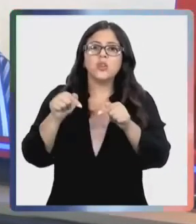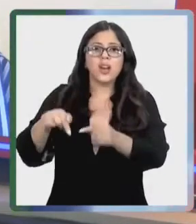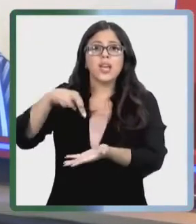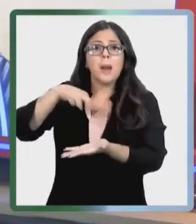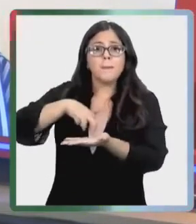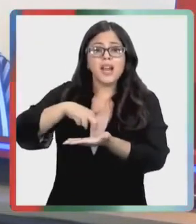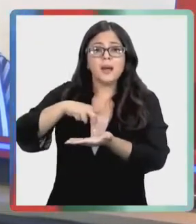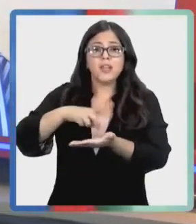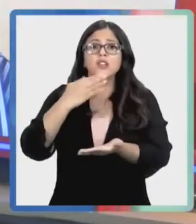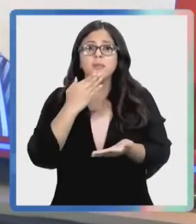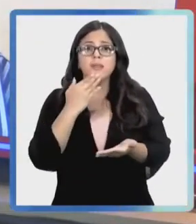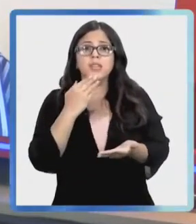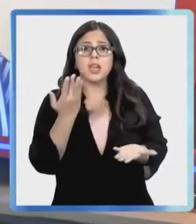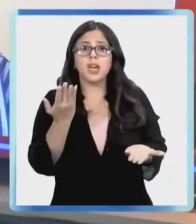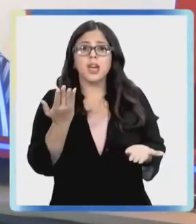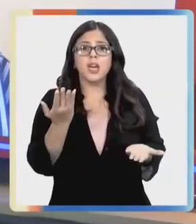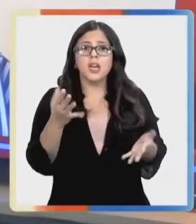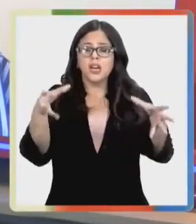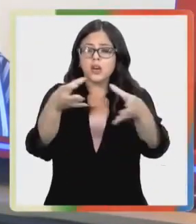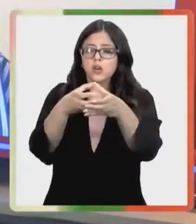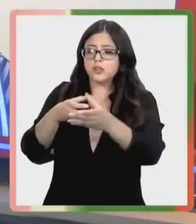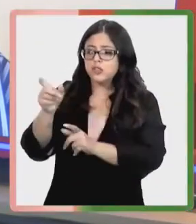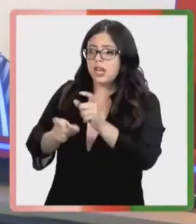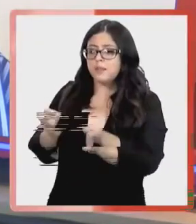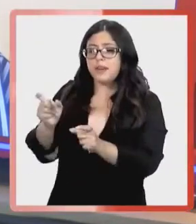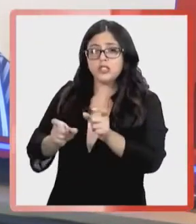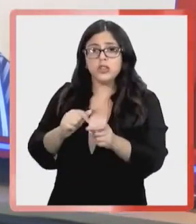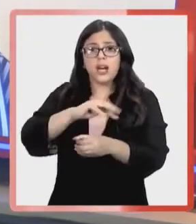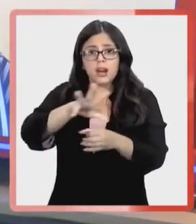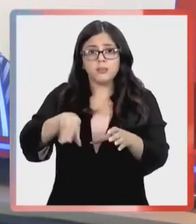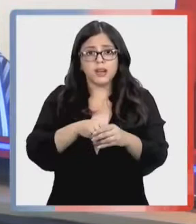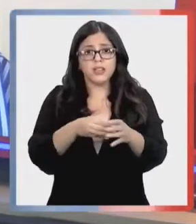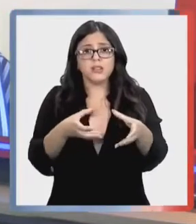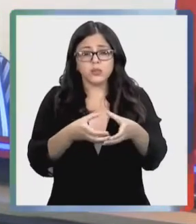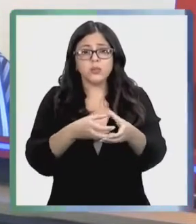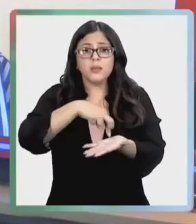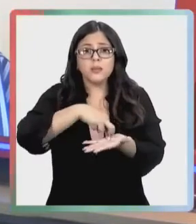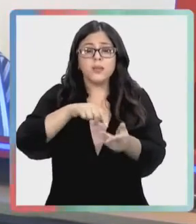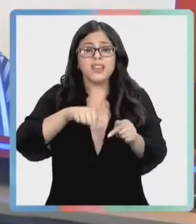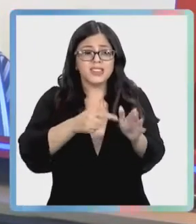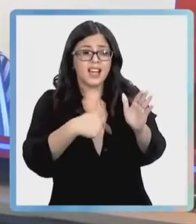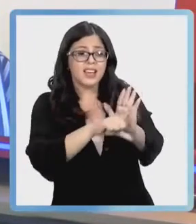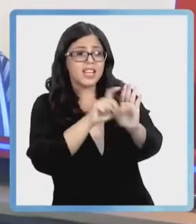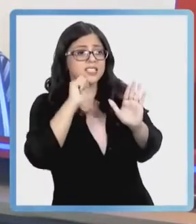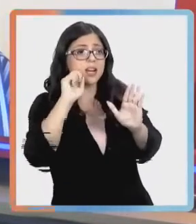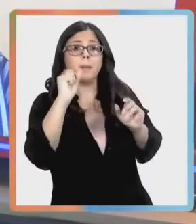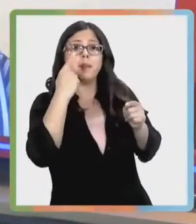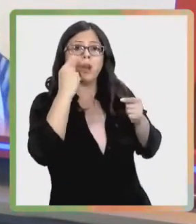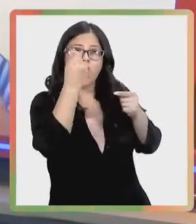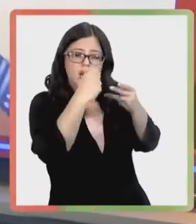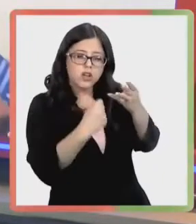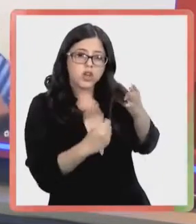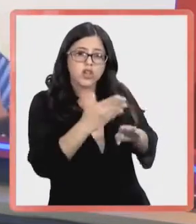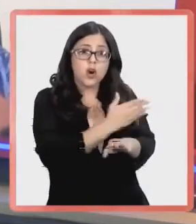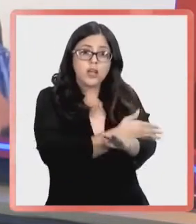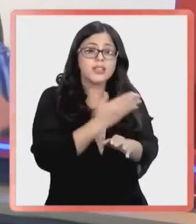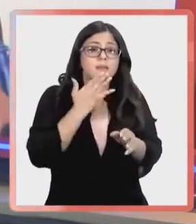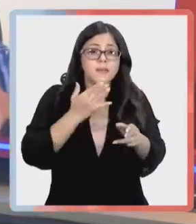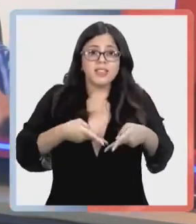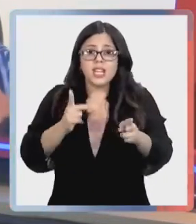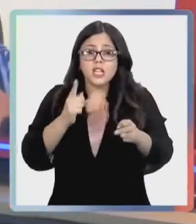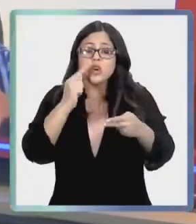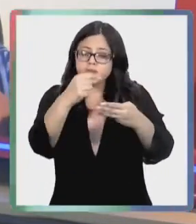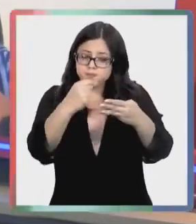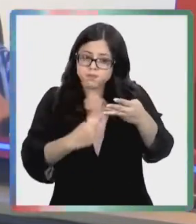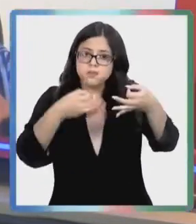enriqueciendo también con la mirada de yo decía, las organizaciones de pacientes y de los propios parlamentarios. Entonces, esta ley habla de, primero, diagnóstico oportuno, el derecho a tener